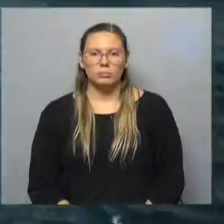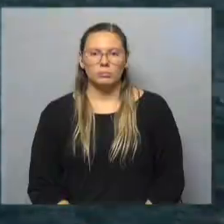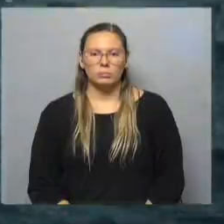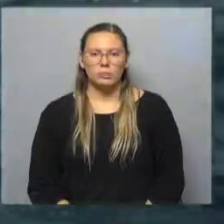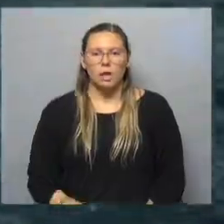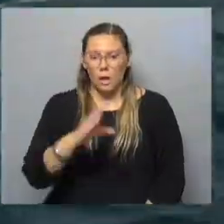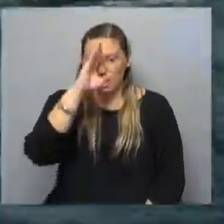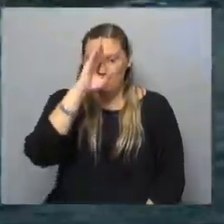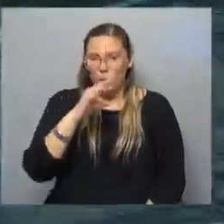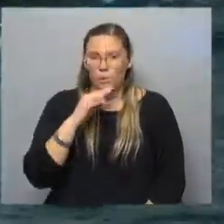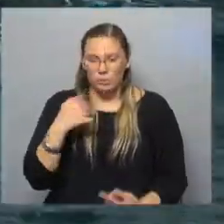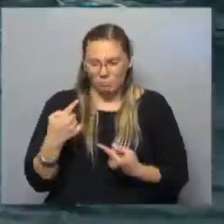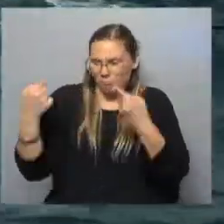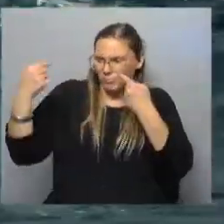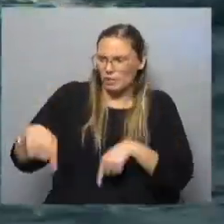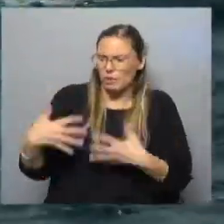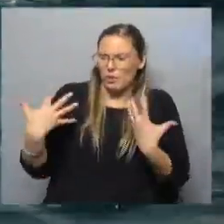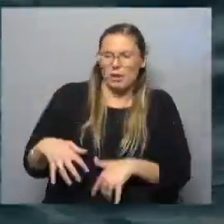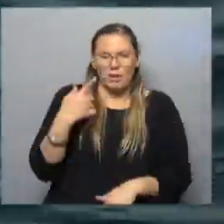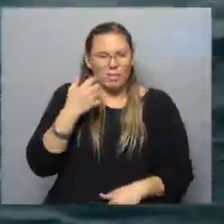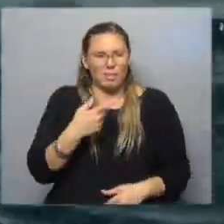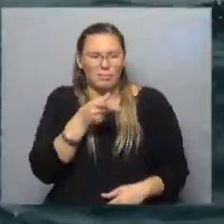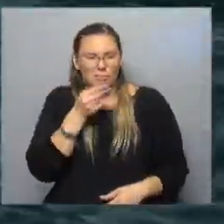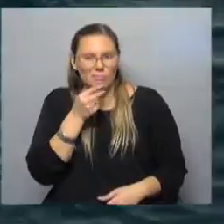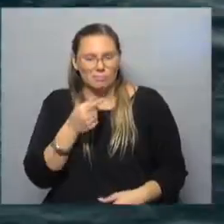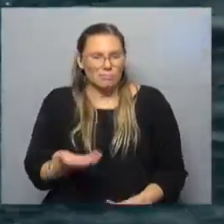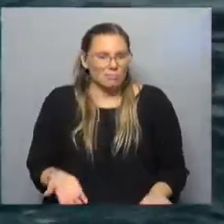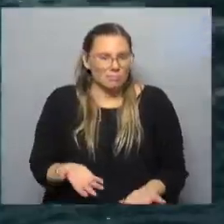La apusia me hacía diferente y nadie quería notarlo.